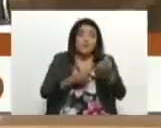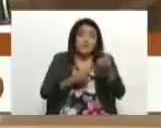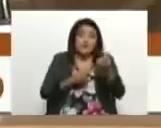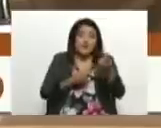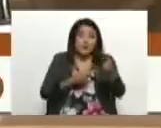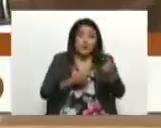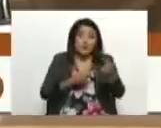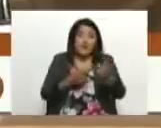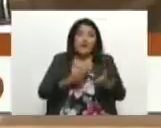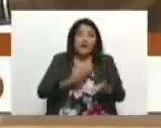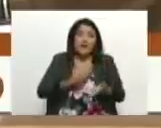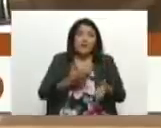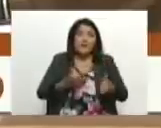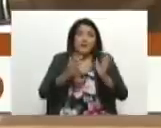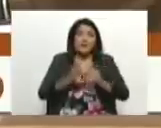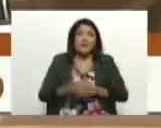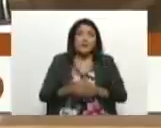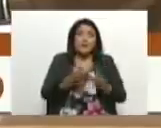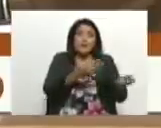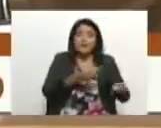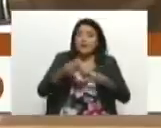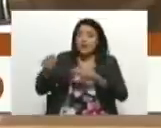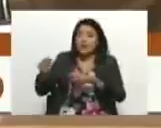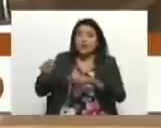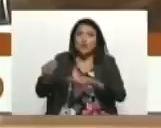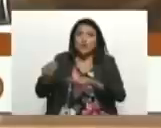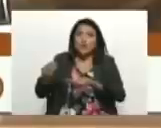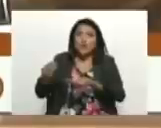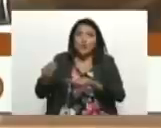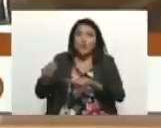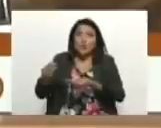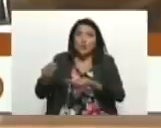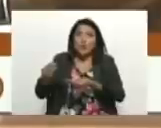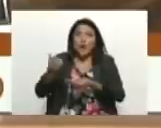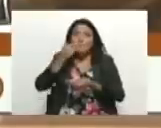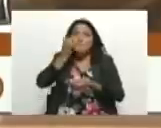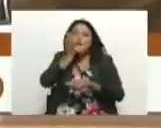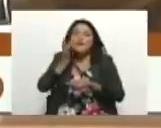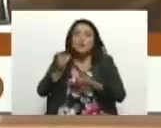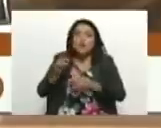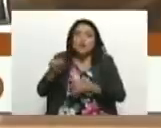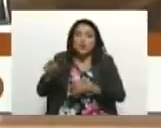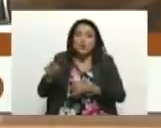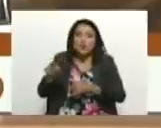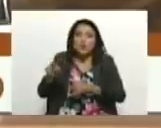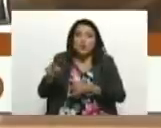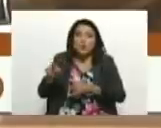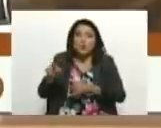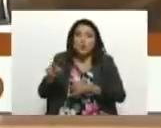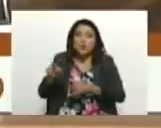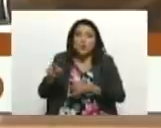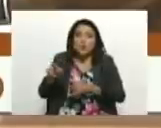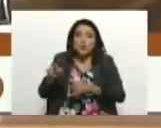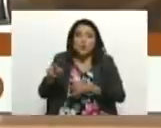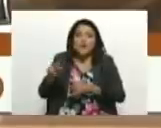estado de Aragua y se los entregó a su compadre para que se los guardara, el testaferro. Y el compadre se murió.